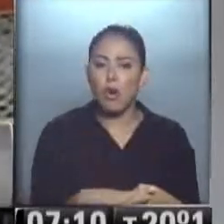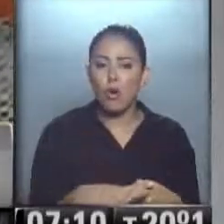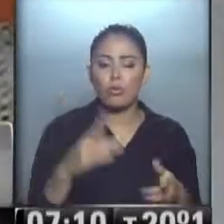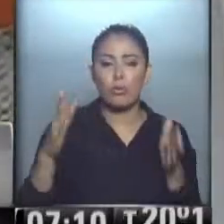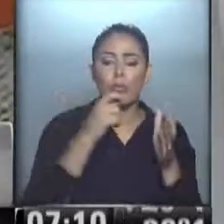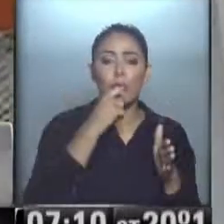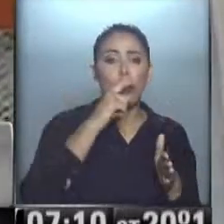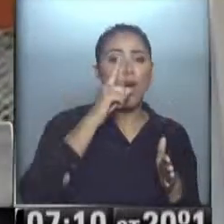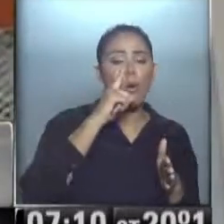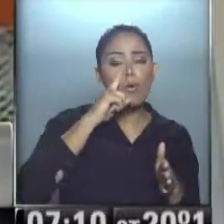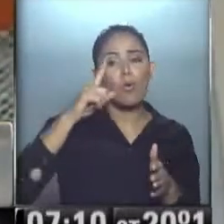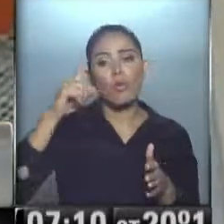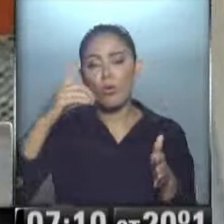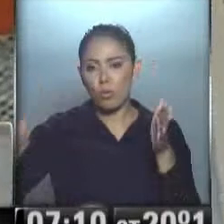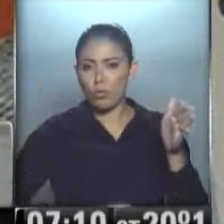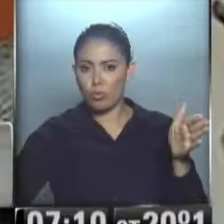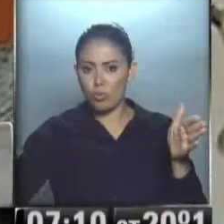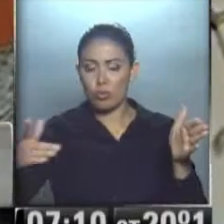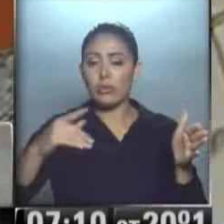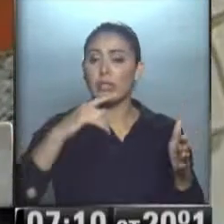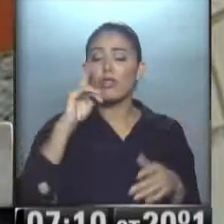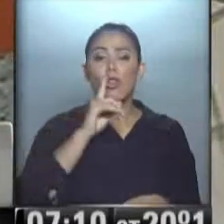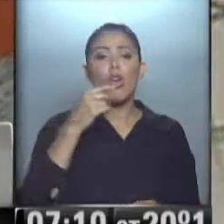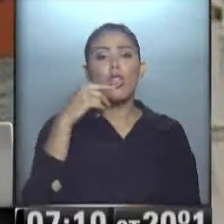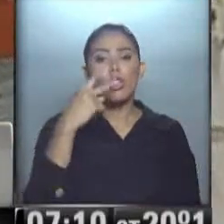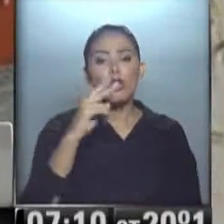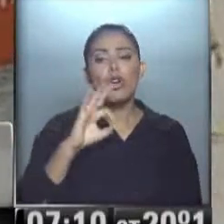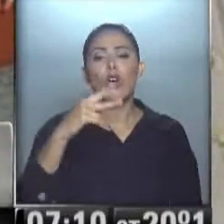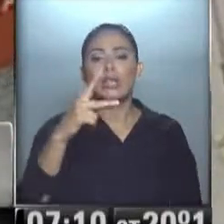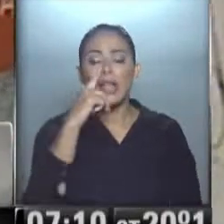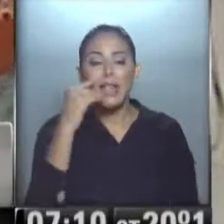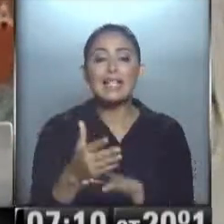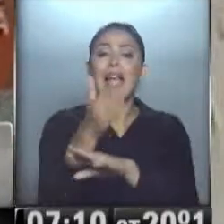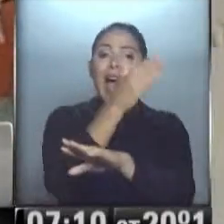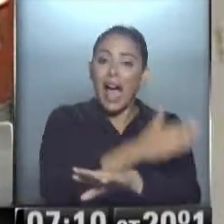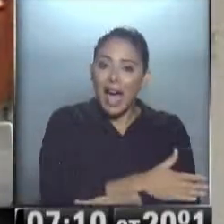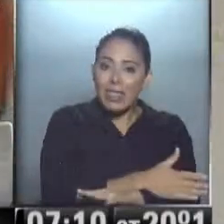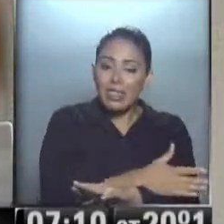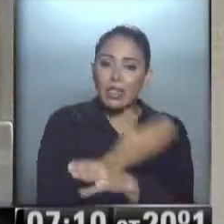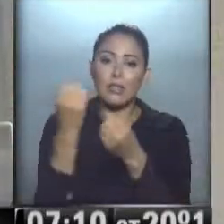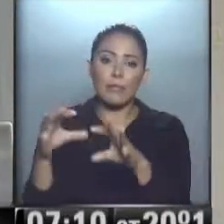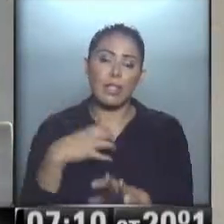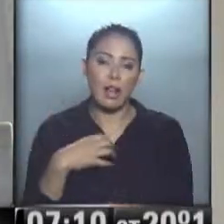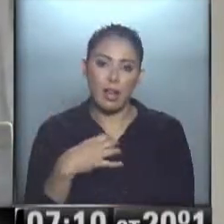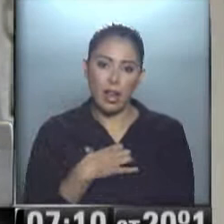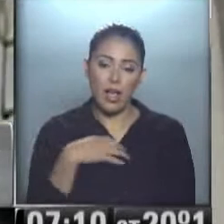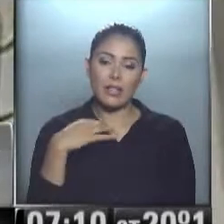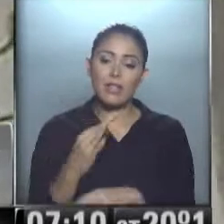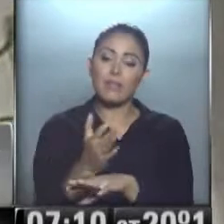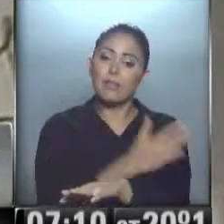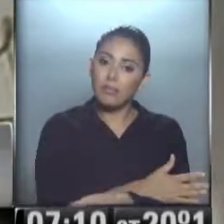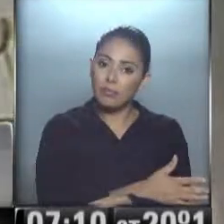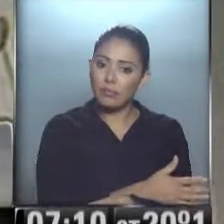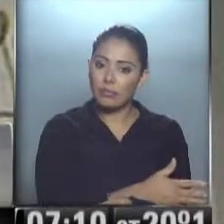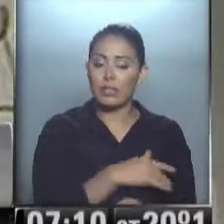junio como dicen los docentes y no ya siempre dos o tres días antes de que tenga que iniciarse el ciclo lectivo lo cual ya no puede o no